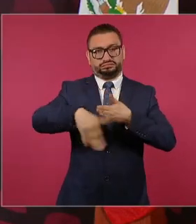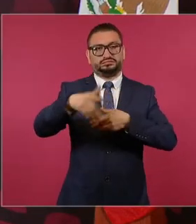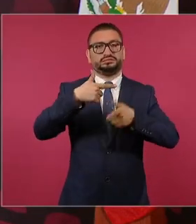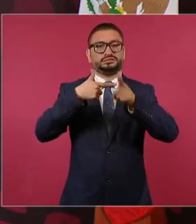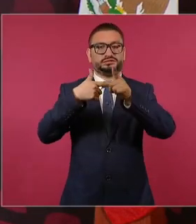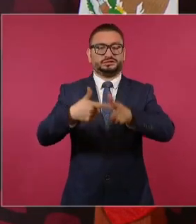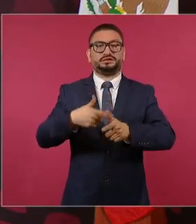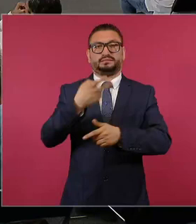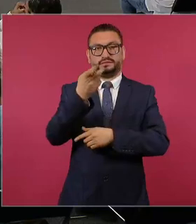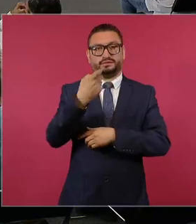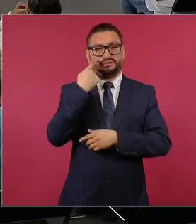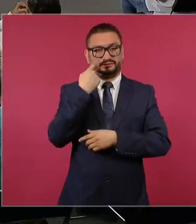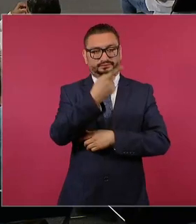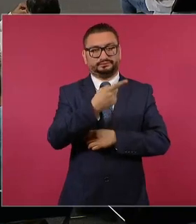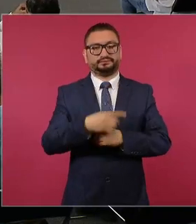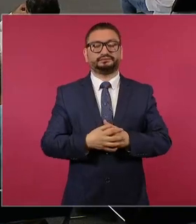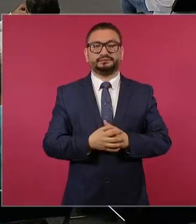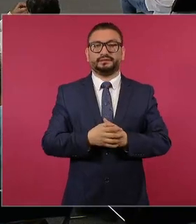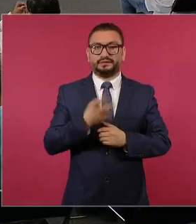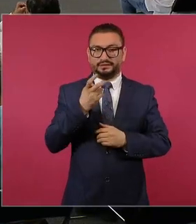Pero bueno, así está. Luego,